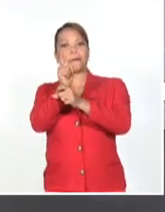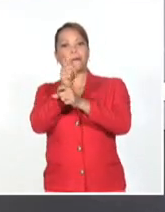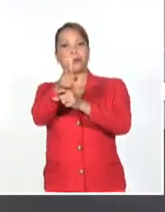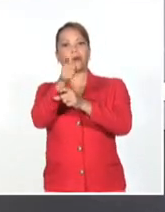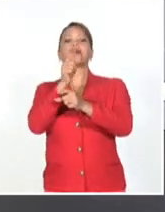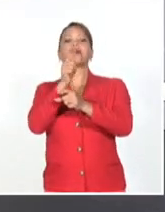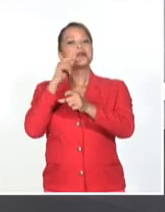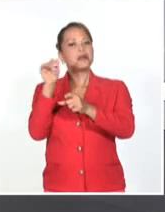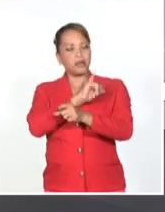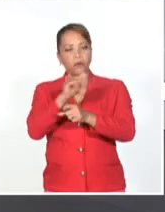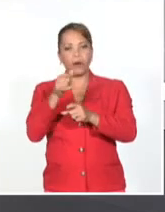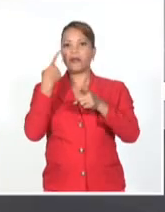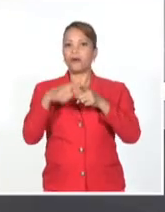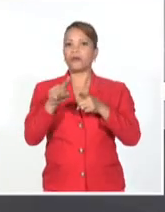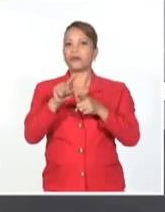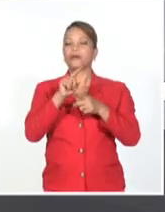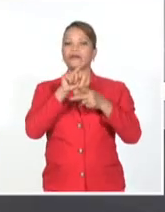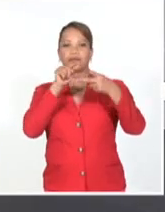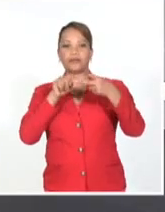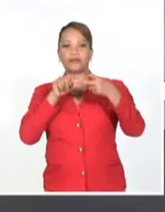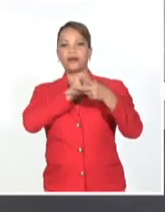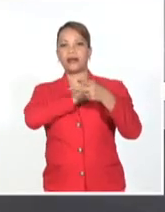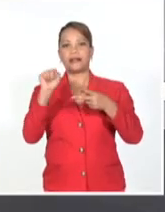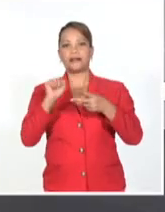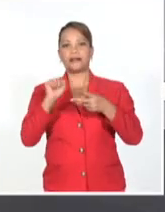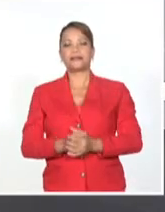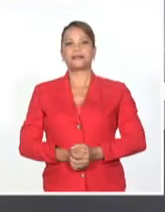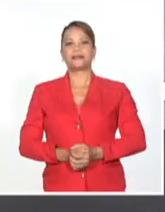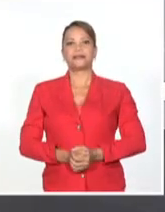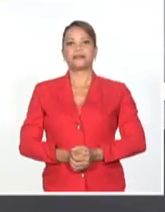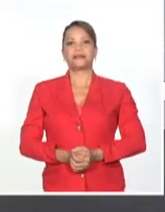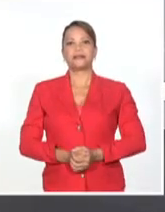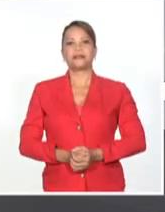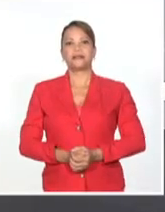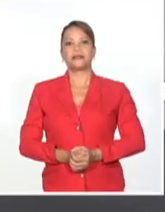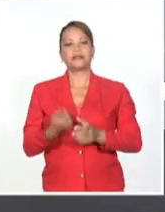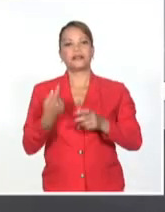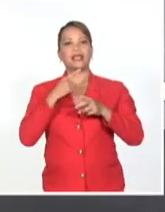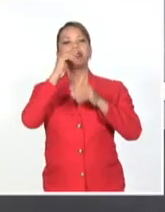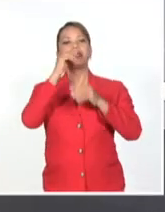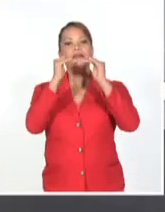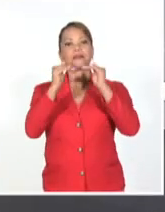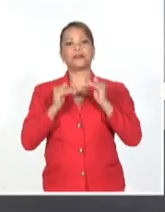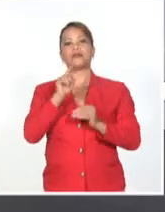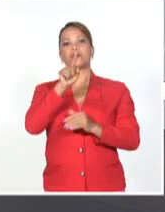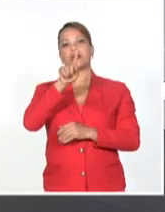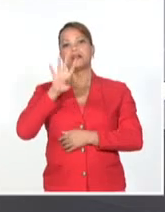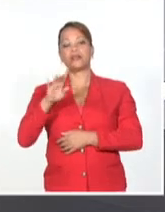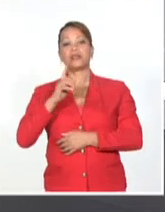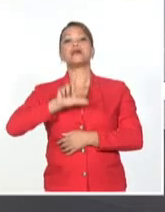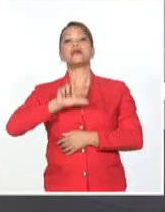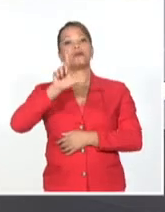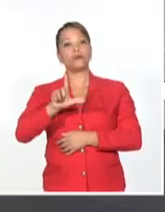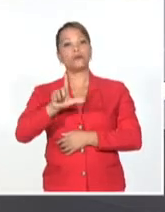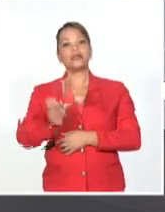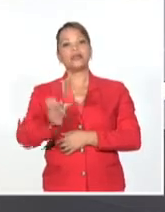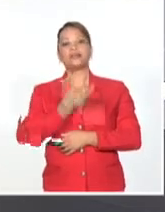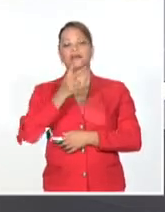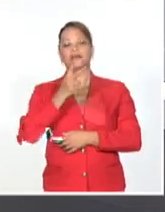lideró, seguido por Jorge Garau, mientras Leuris Pupo concluyó igualado en el puesto 14. Este lunes tendrá lugar la segunda fase